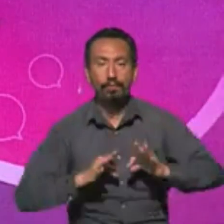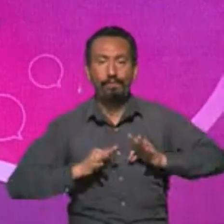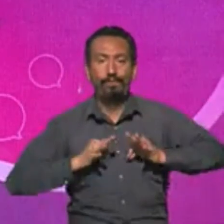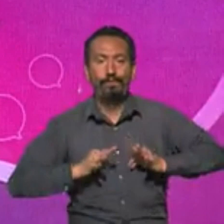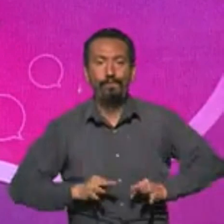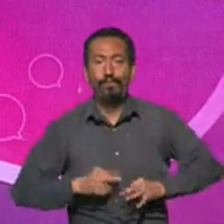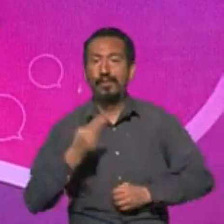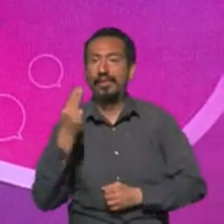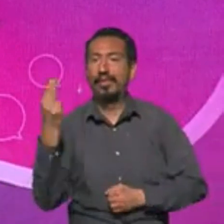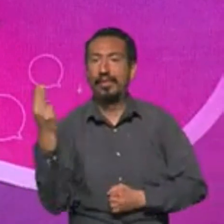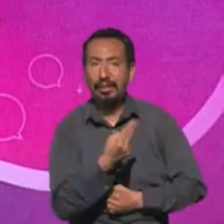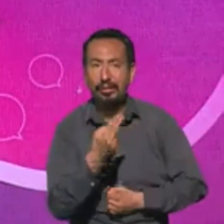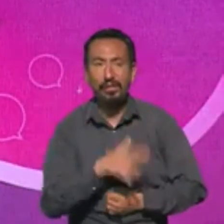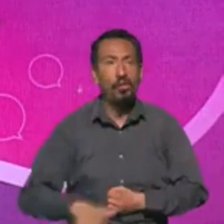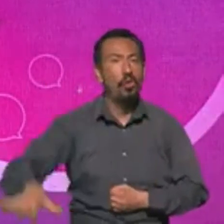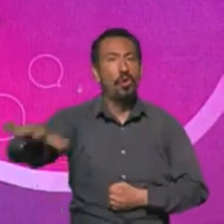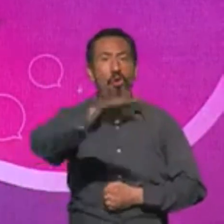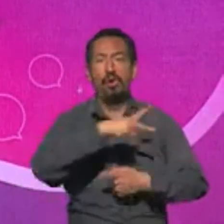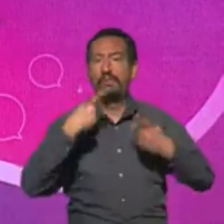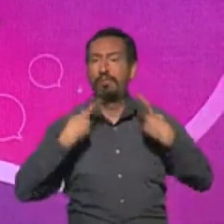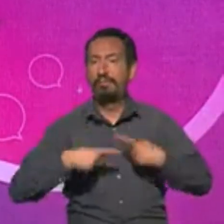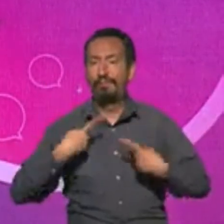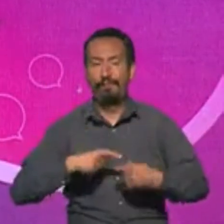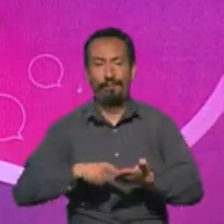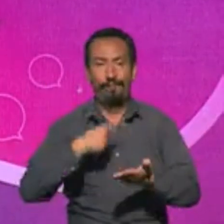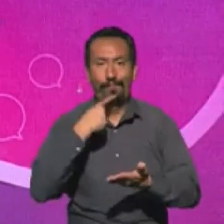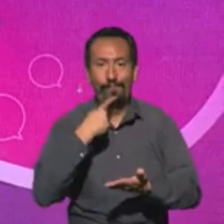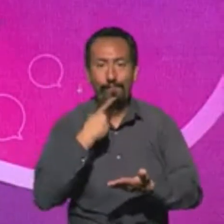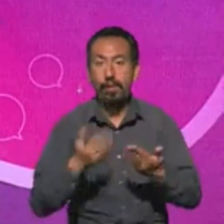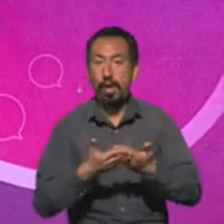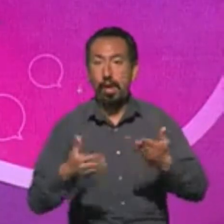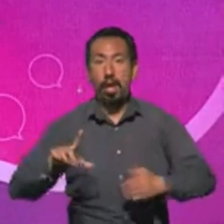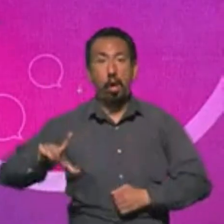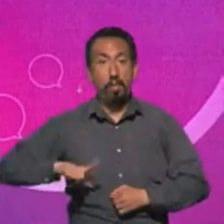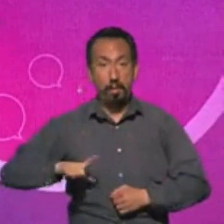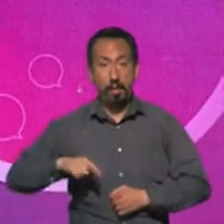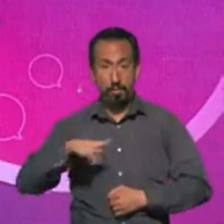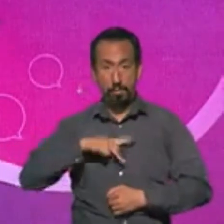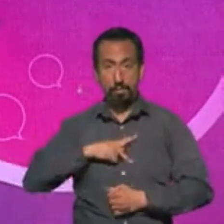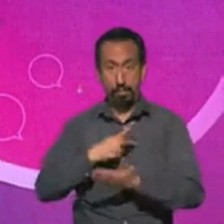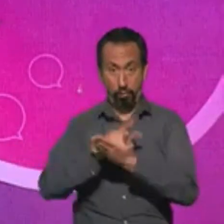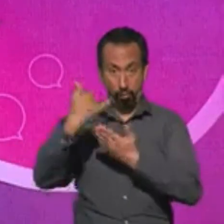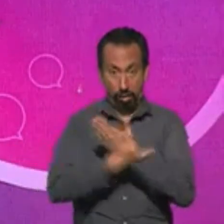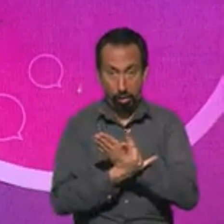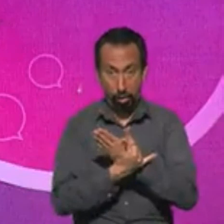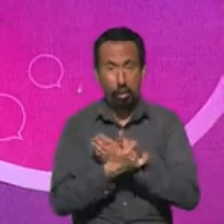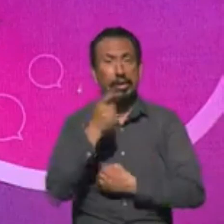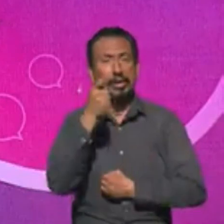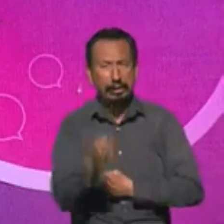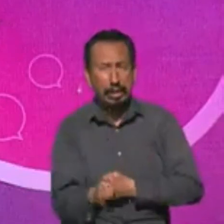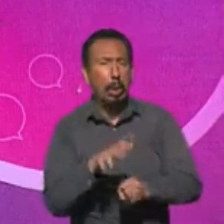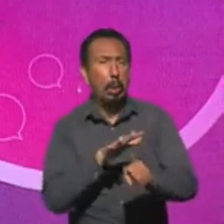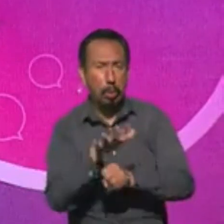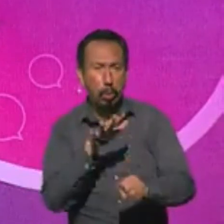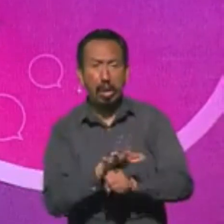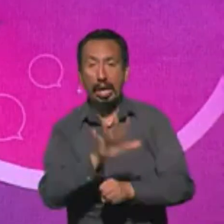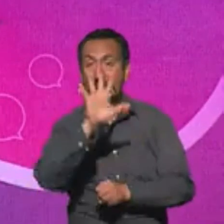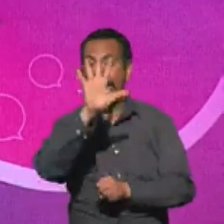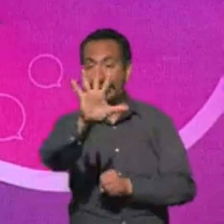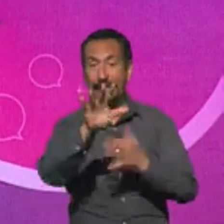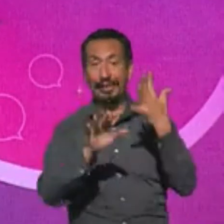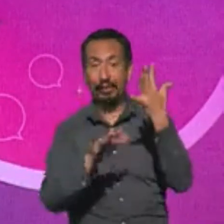Celaya y de los celayenses el programa de gobierno que tenemos está sustentado en cco